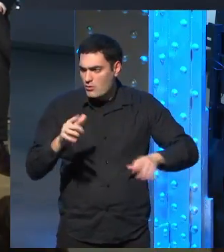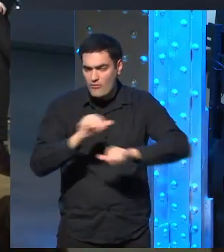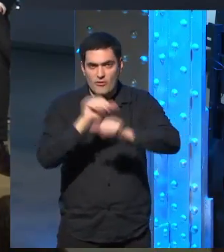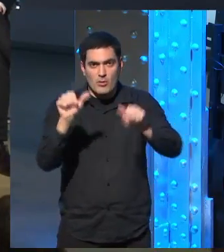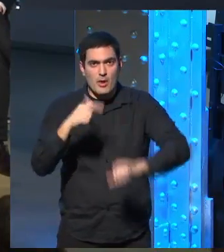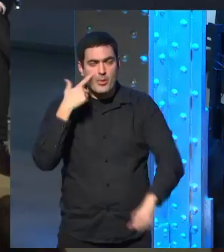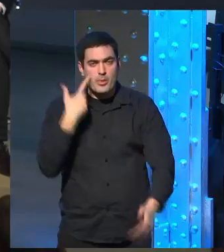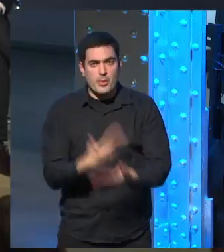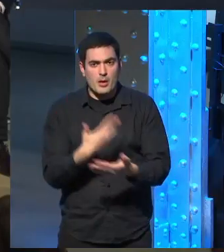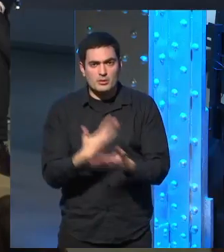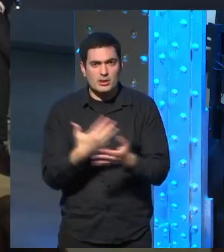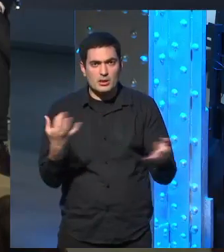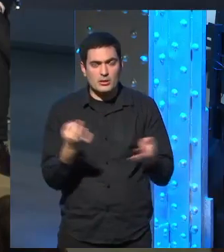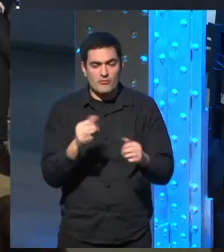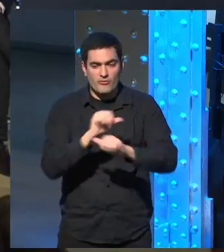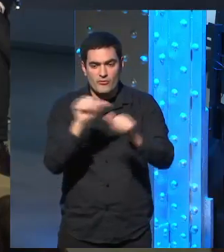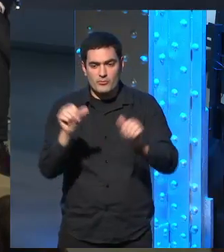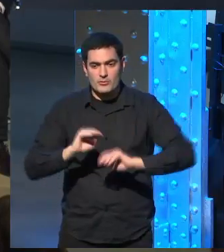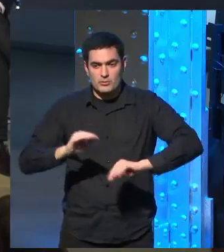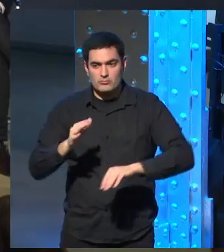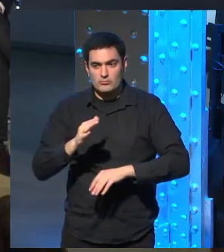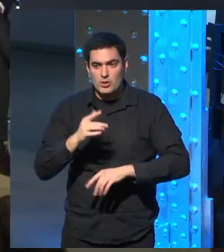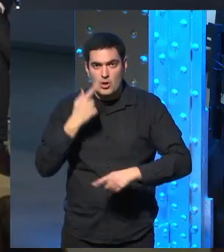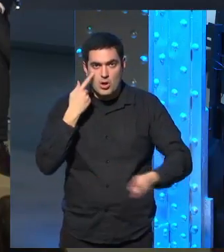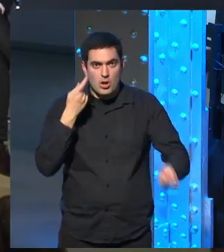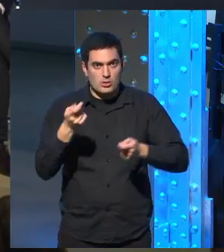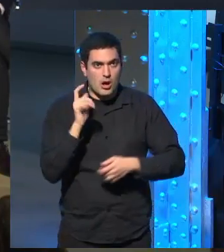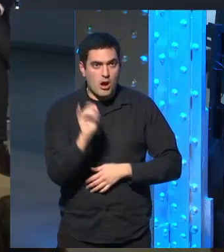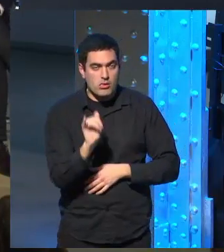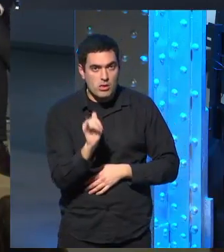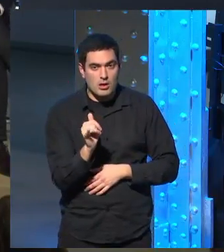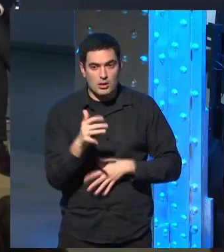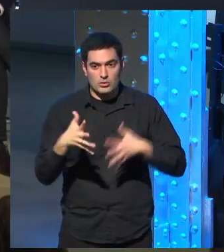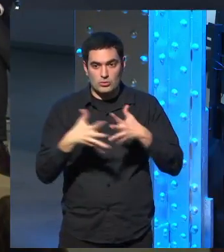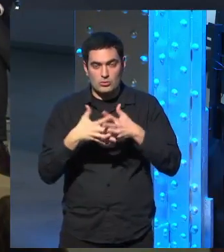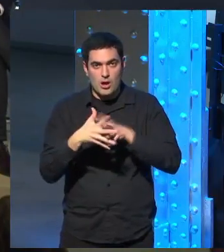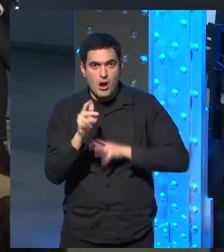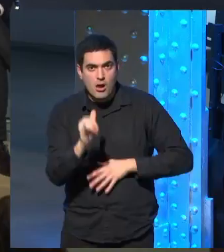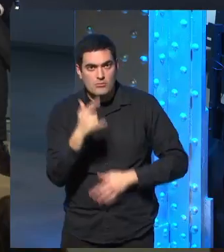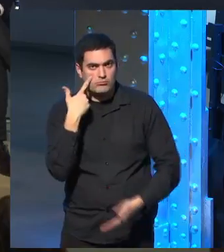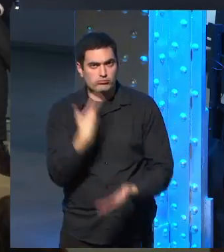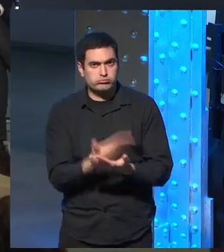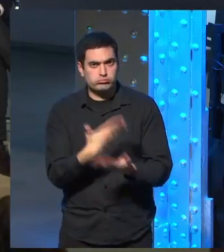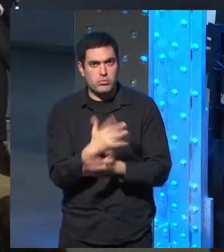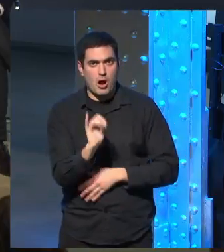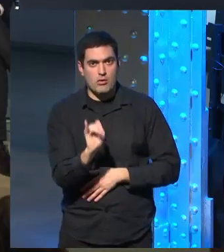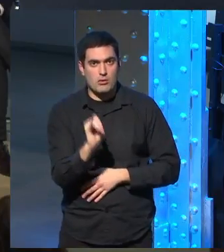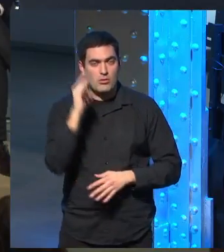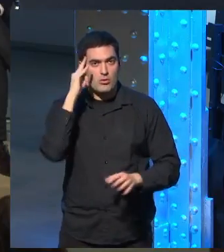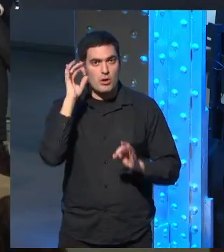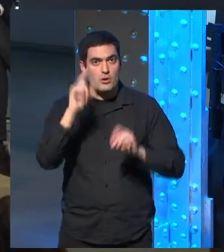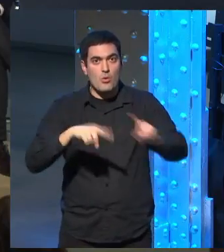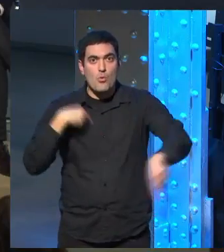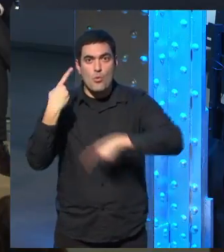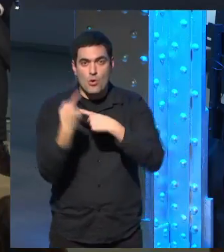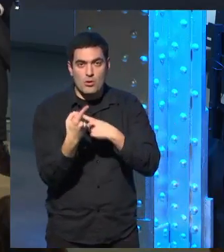manera de mostrar que él tiene también para sí mismo, pues, que hay un control estructural latente, pero evidentemente luego